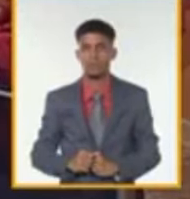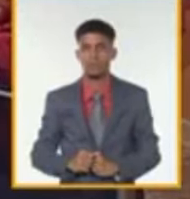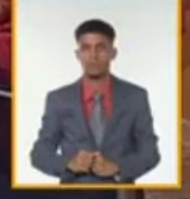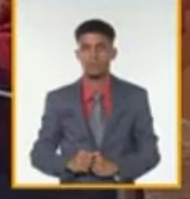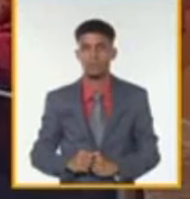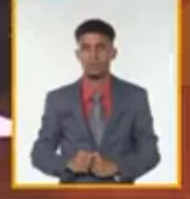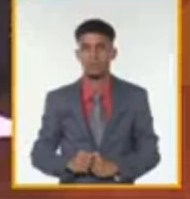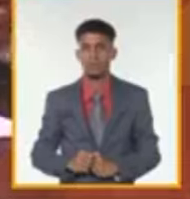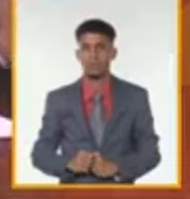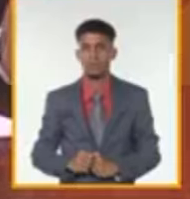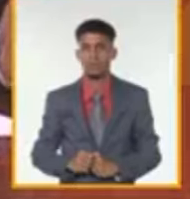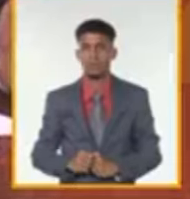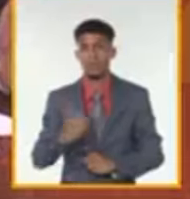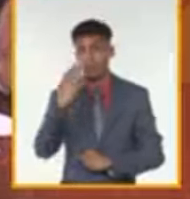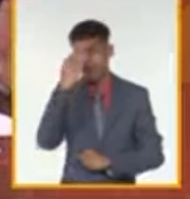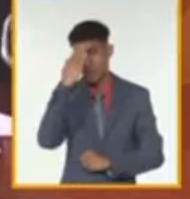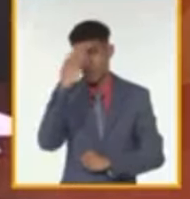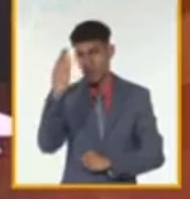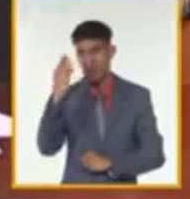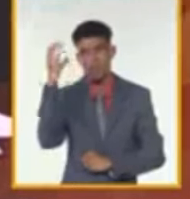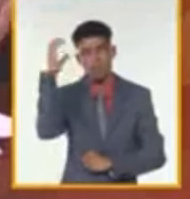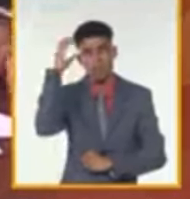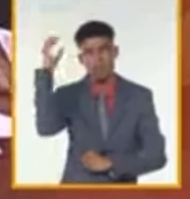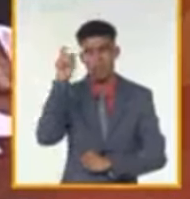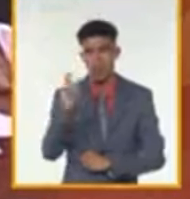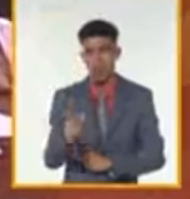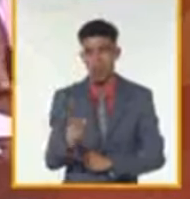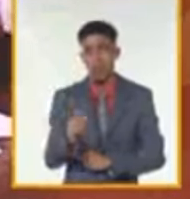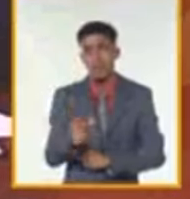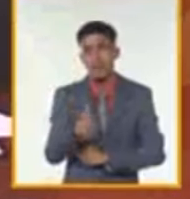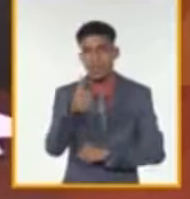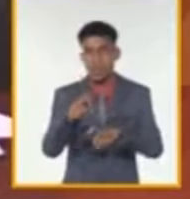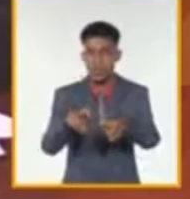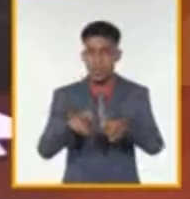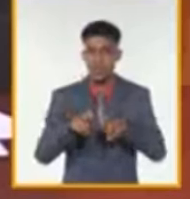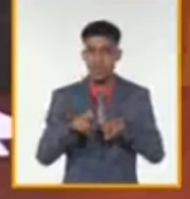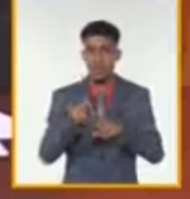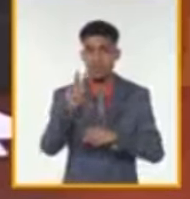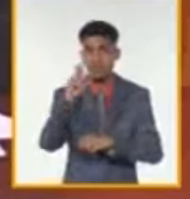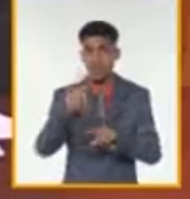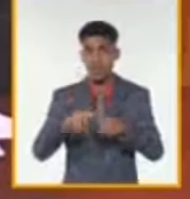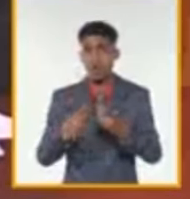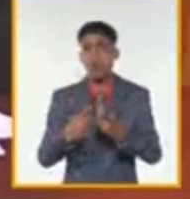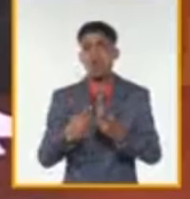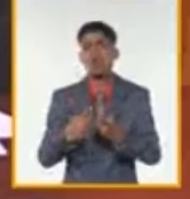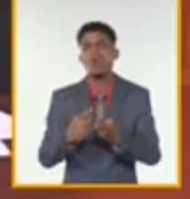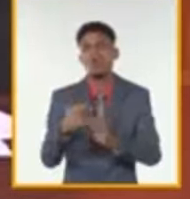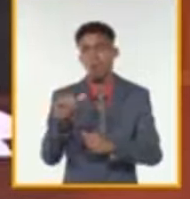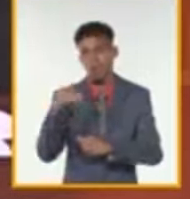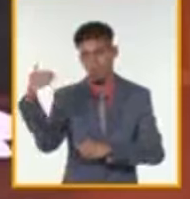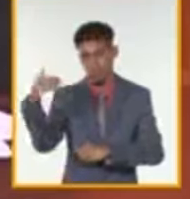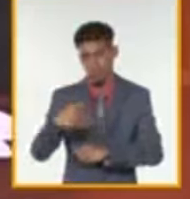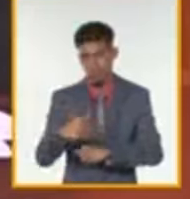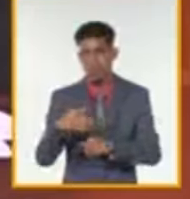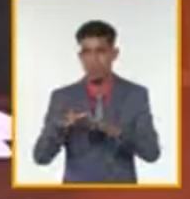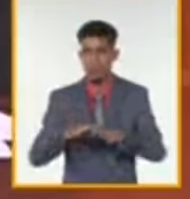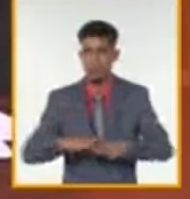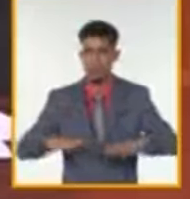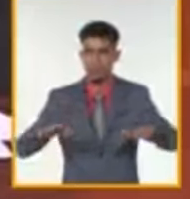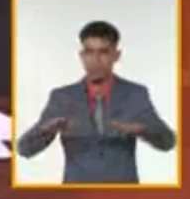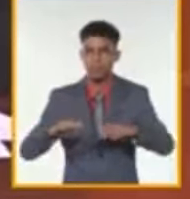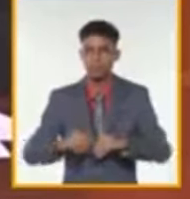del poder popular gracias entonces gobernadora Gracias presidente de la asamblea de Santa Clara por habernos acompañado en esta mesa